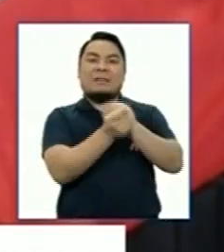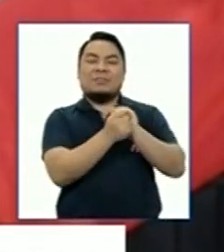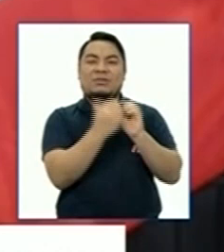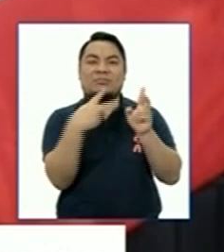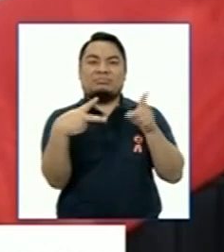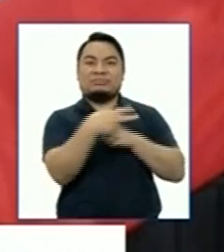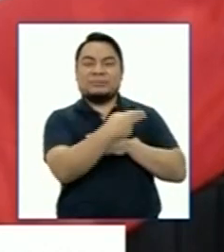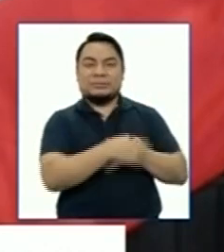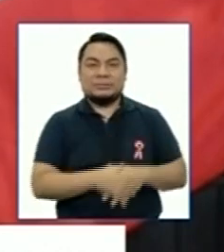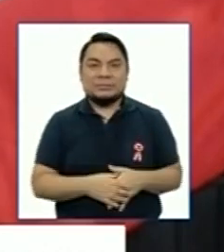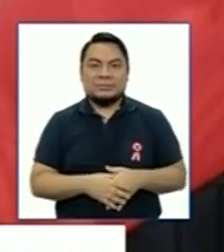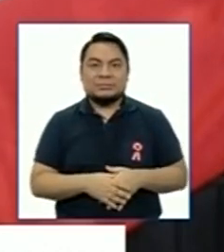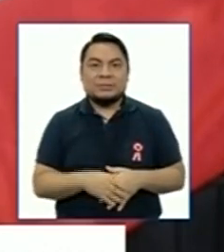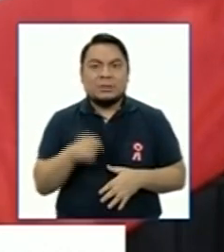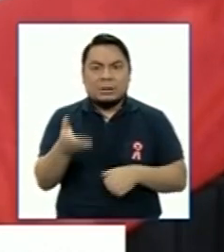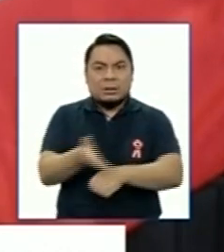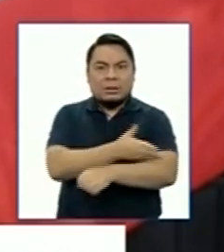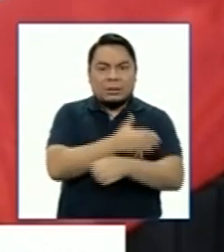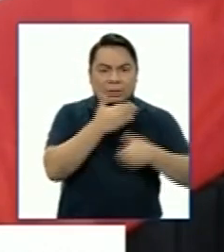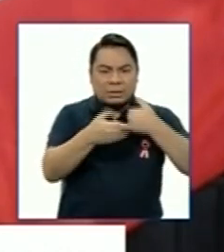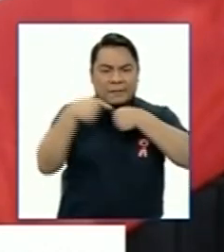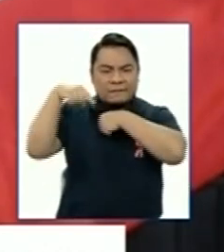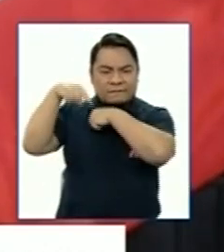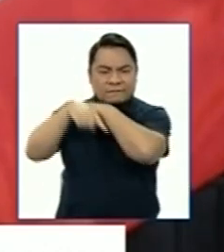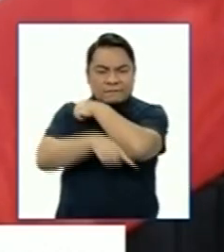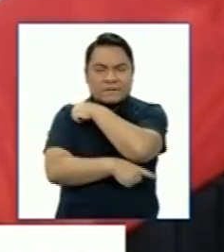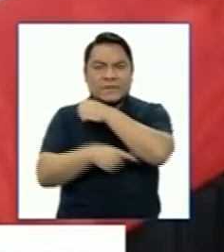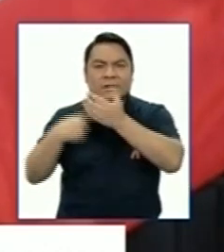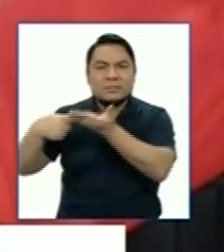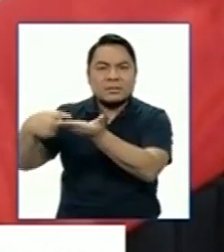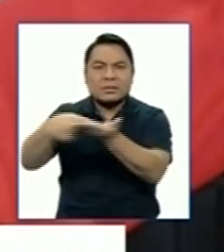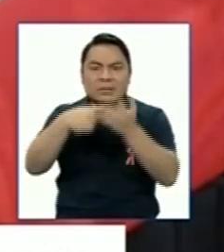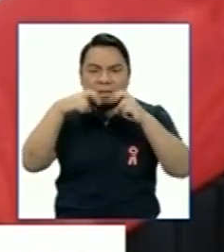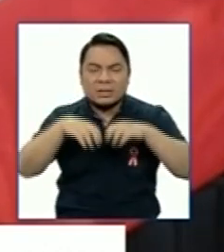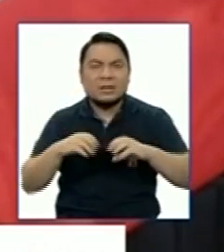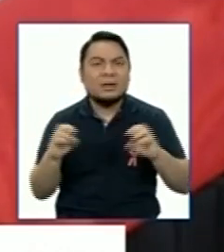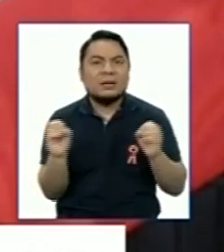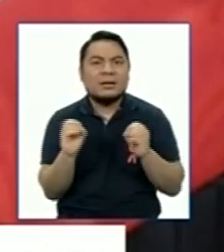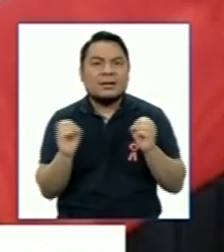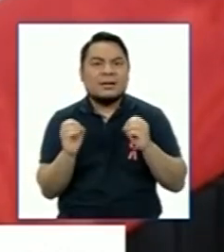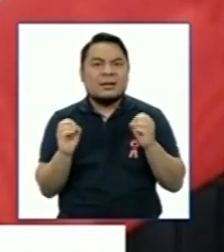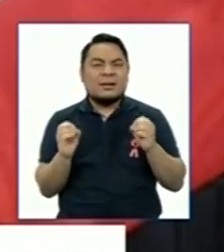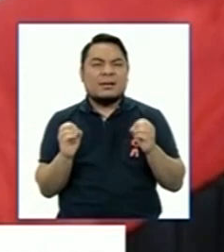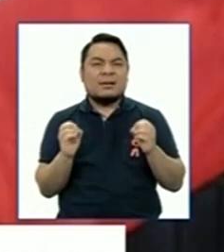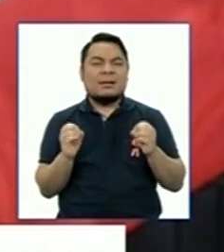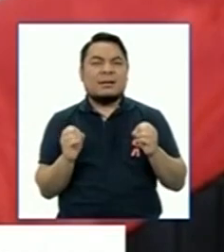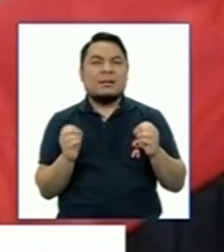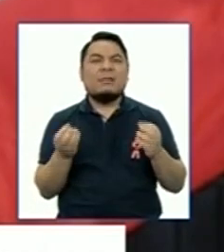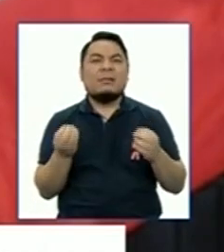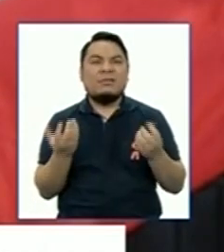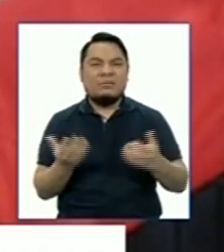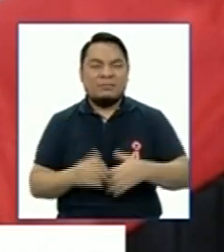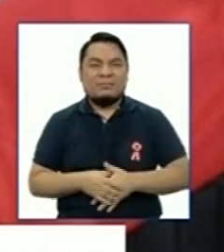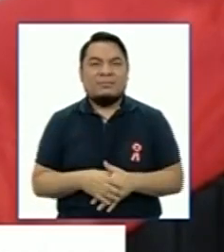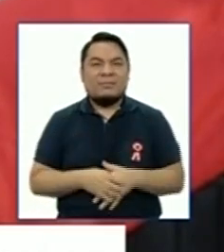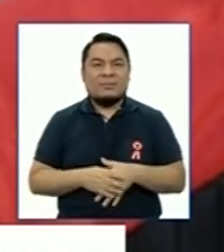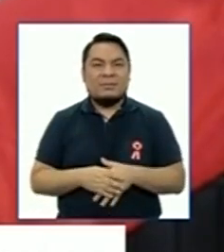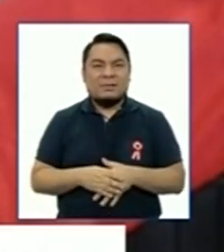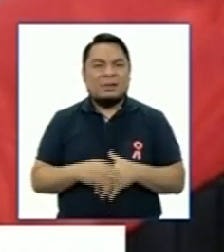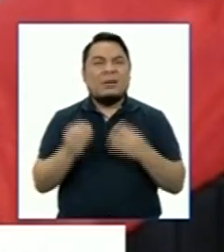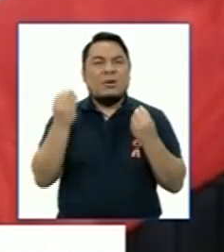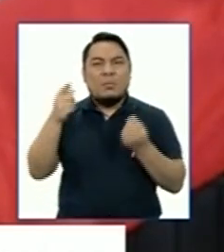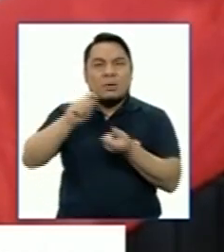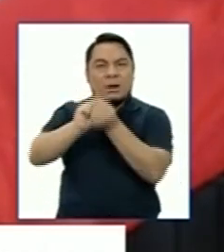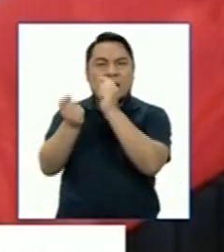como por ejemplo que las personas no paguen sus intereses deudas que no pueden que no pueden honrar o por ejemplo la ley